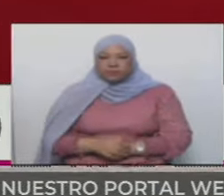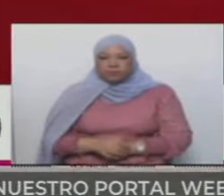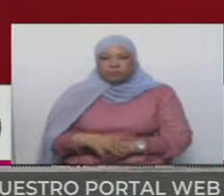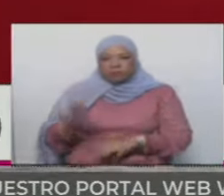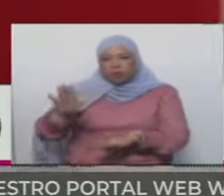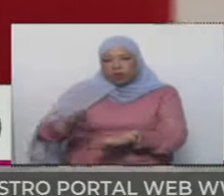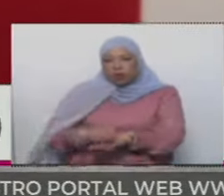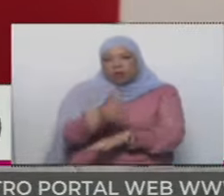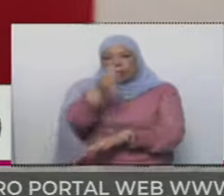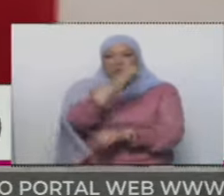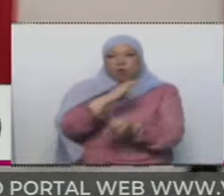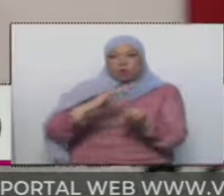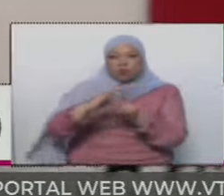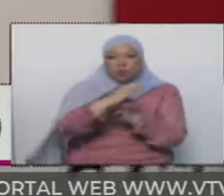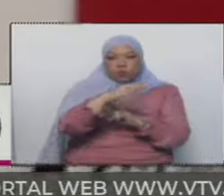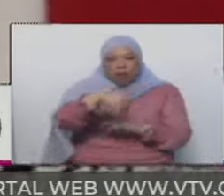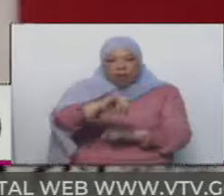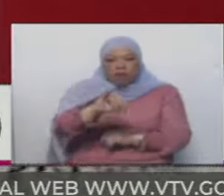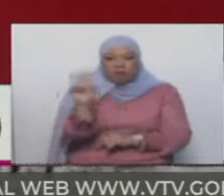la cultura.